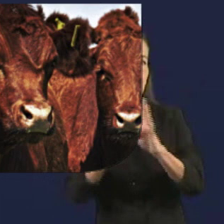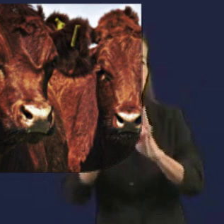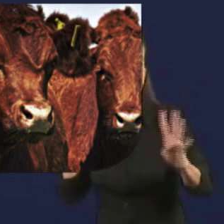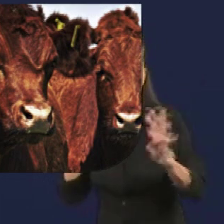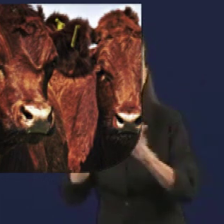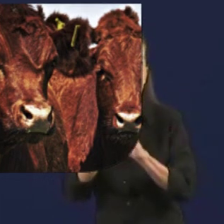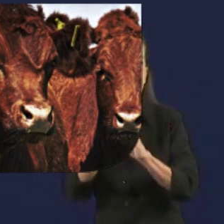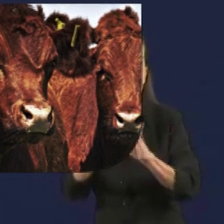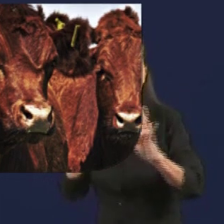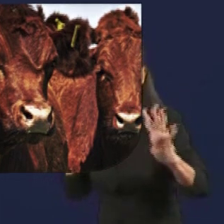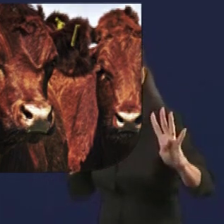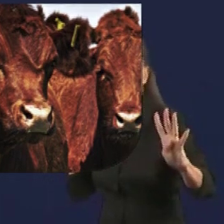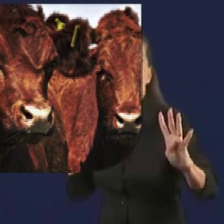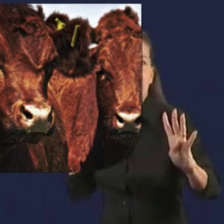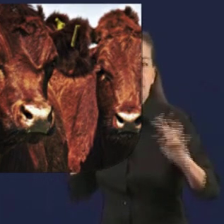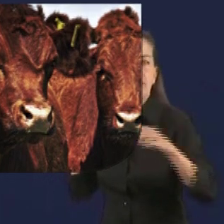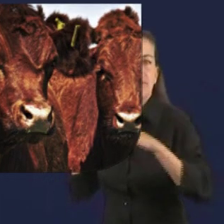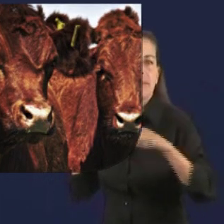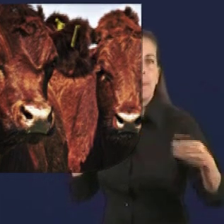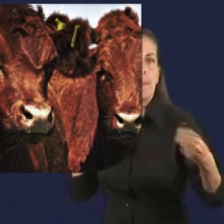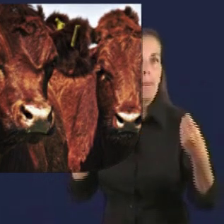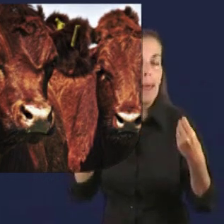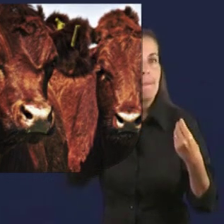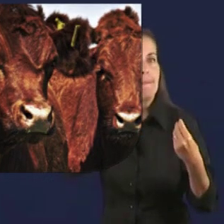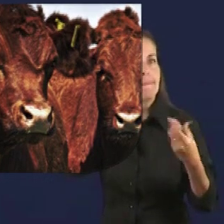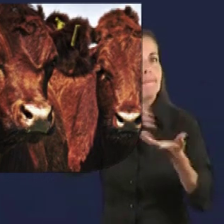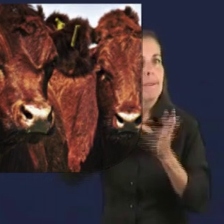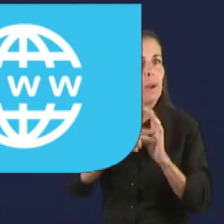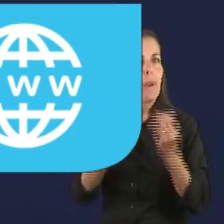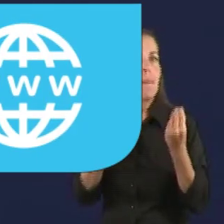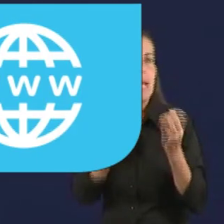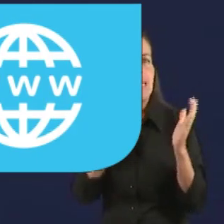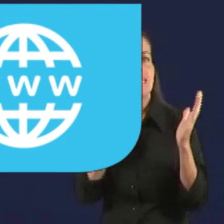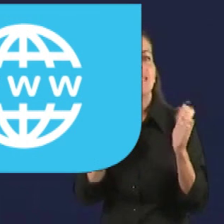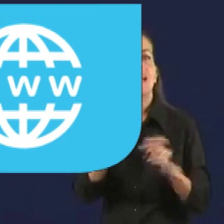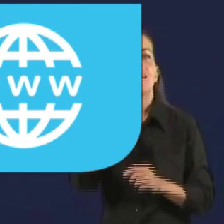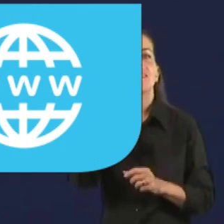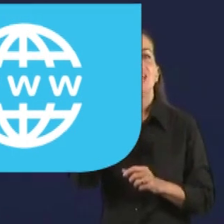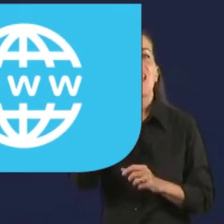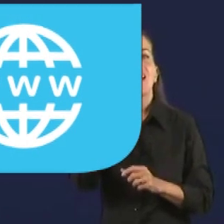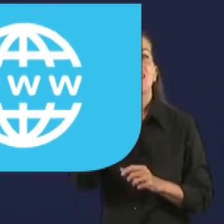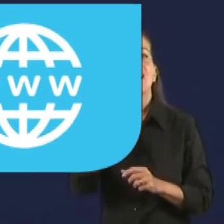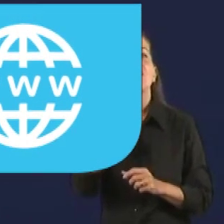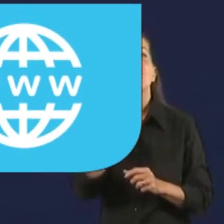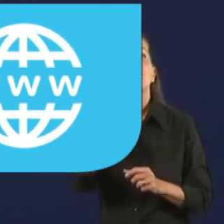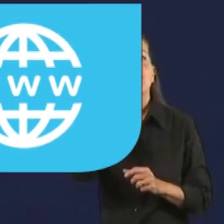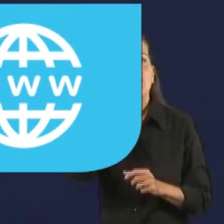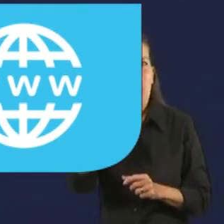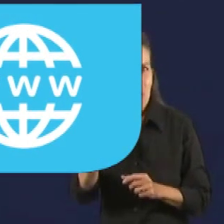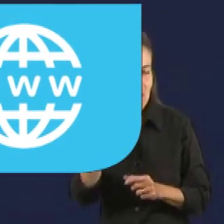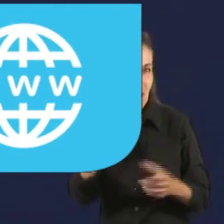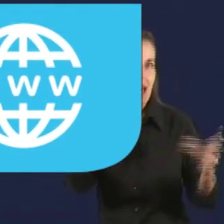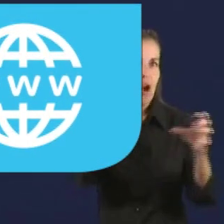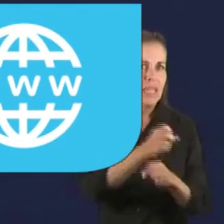haciendo, intentando validar su tarjeta SUBE para, por supuesto, no tener que pagar el